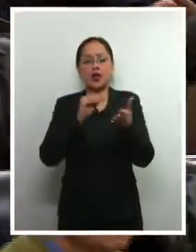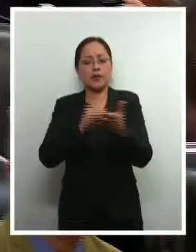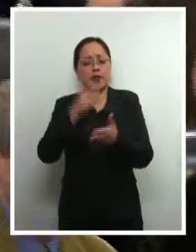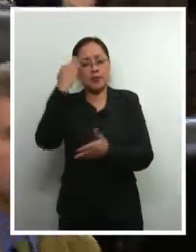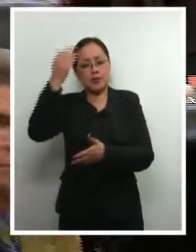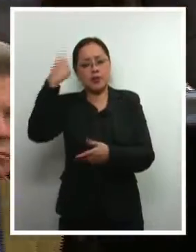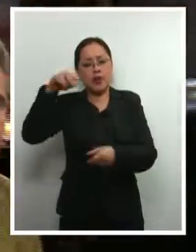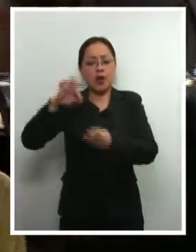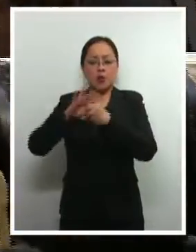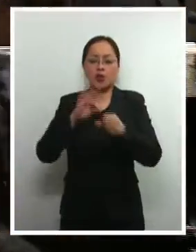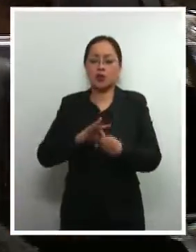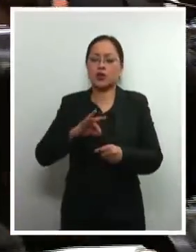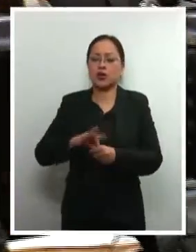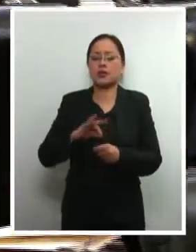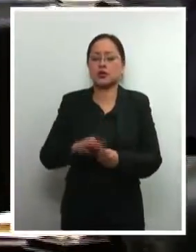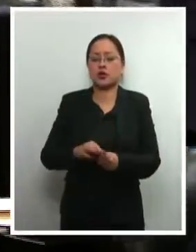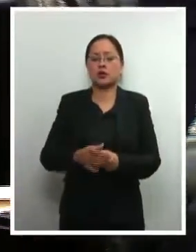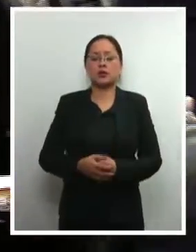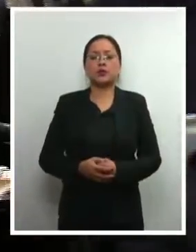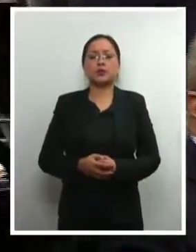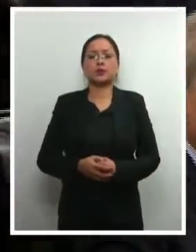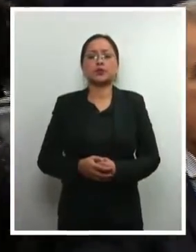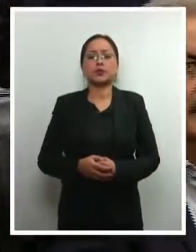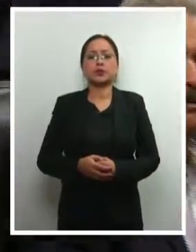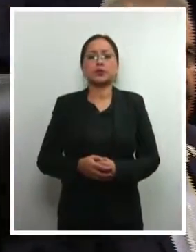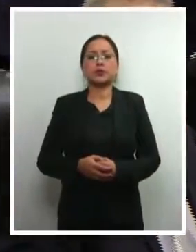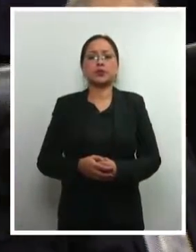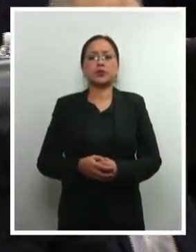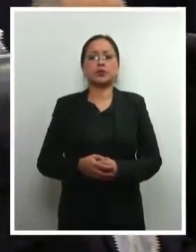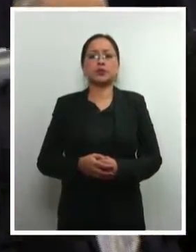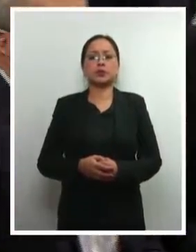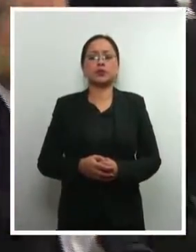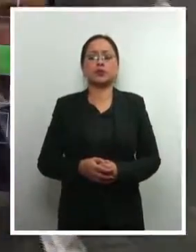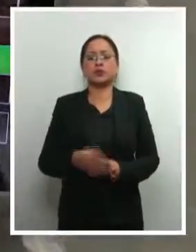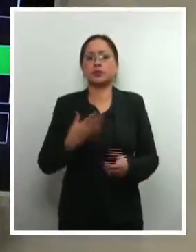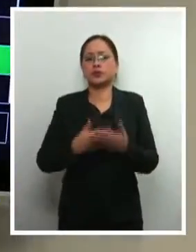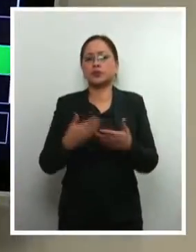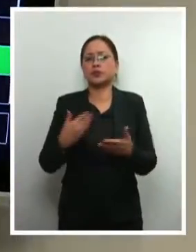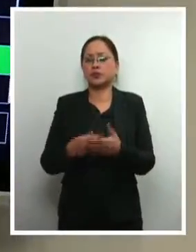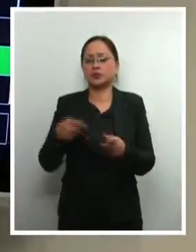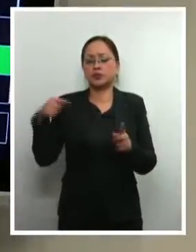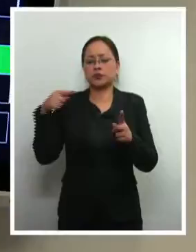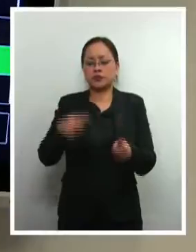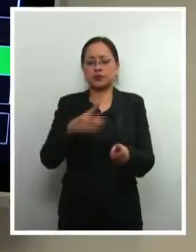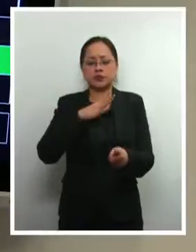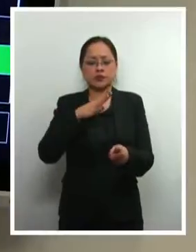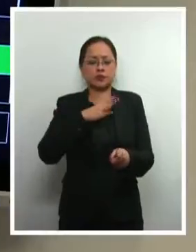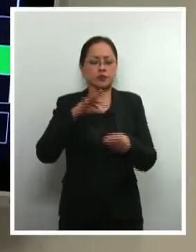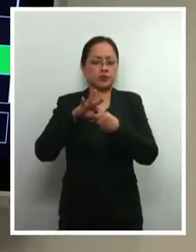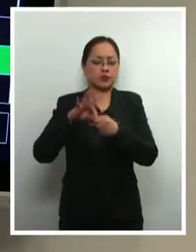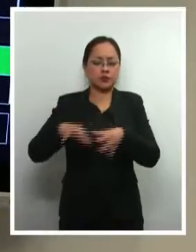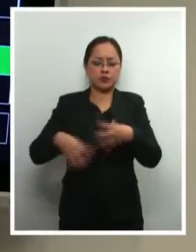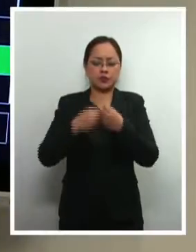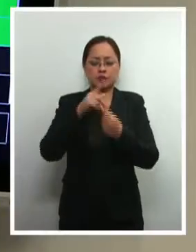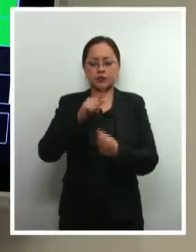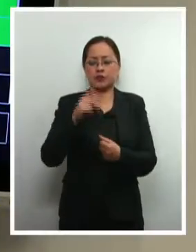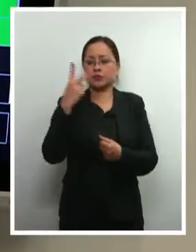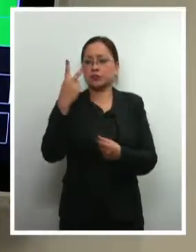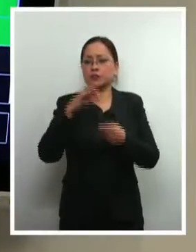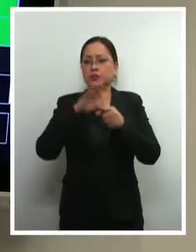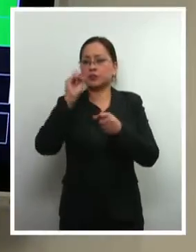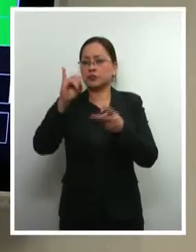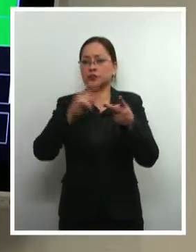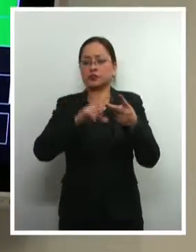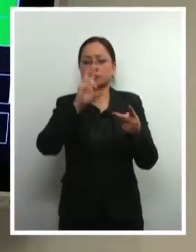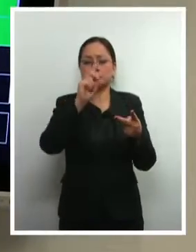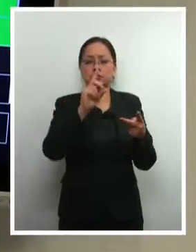el sistema electrónico. Hasta el momento se han emitido 42 votos a favor,